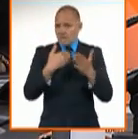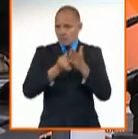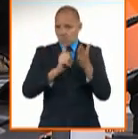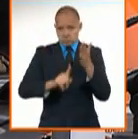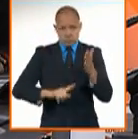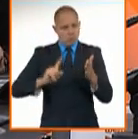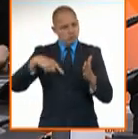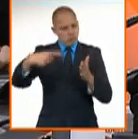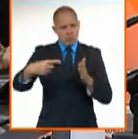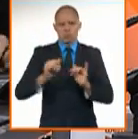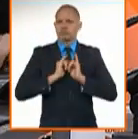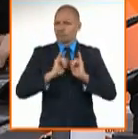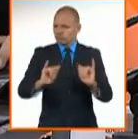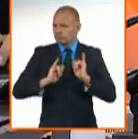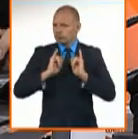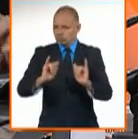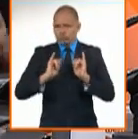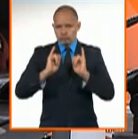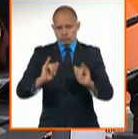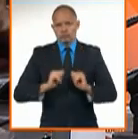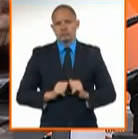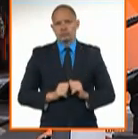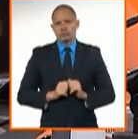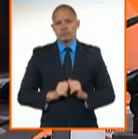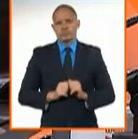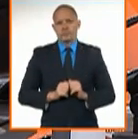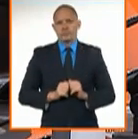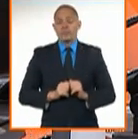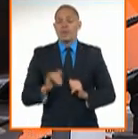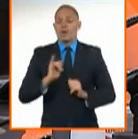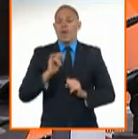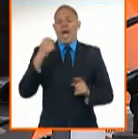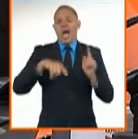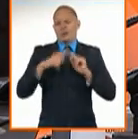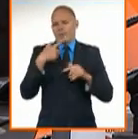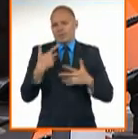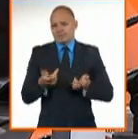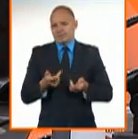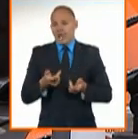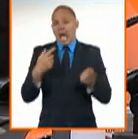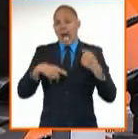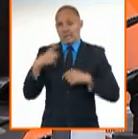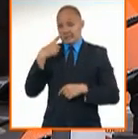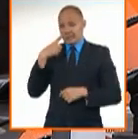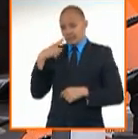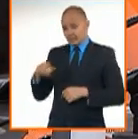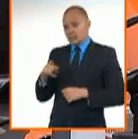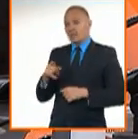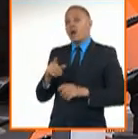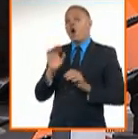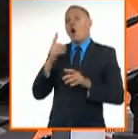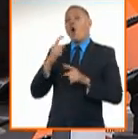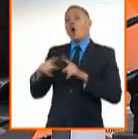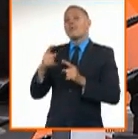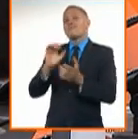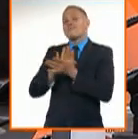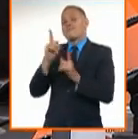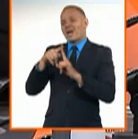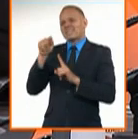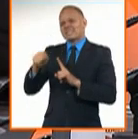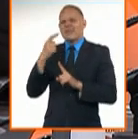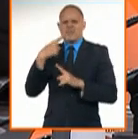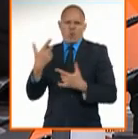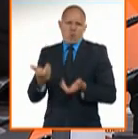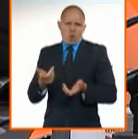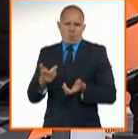en las últimas horas el mayor bloque de generación del país de la termoeléctrica antonio guiteras tenemos contacto ahora con